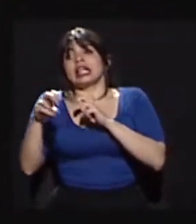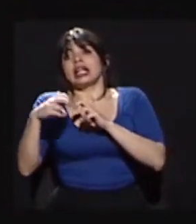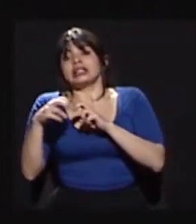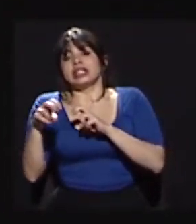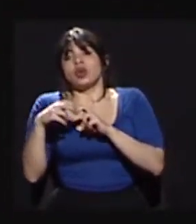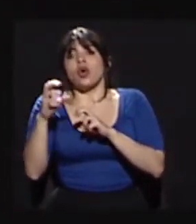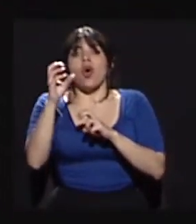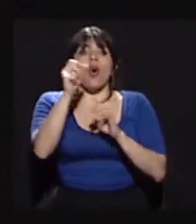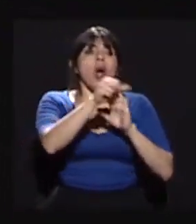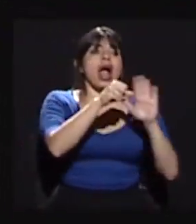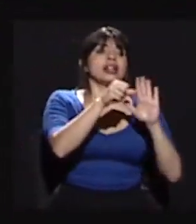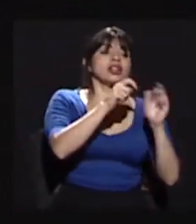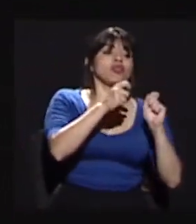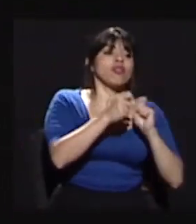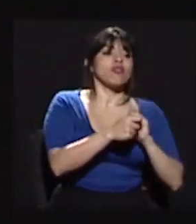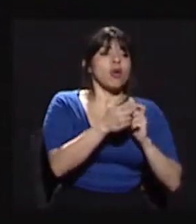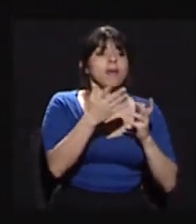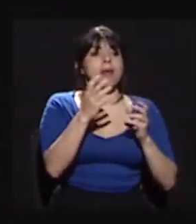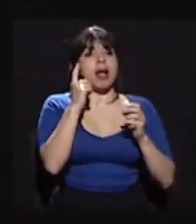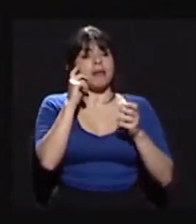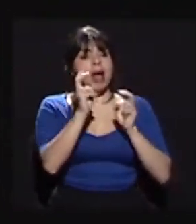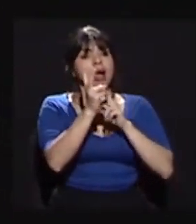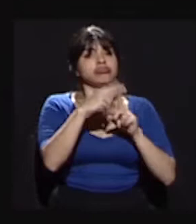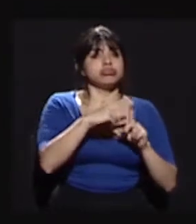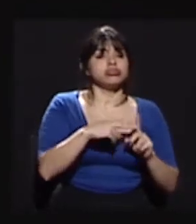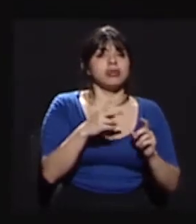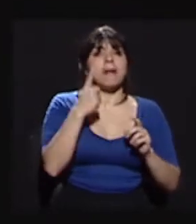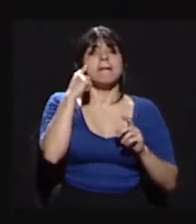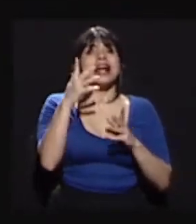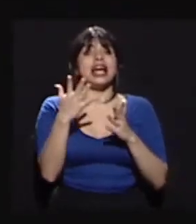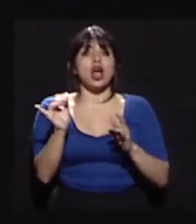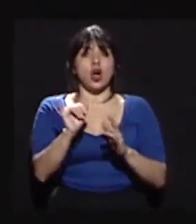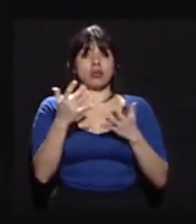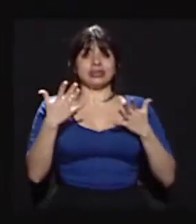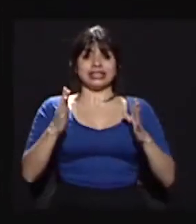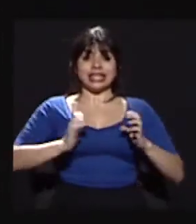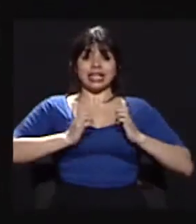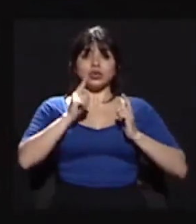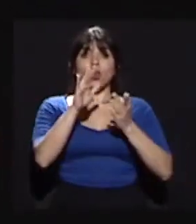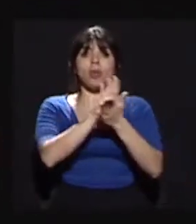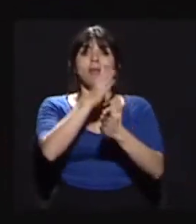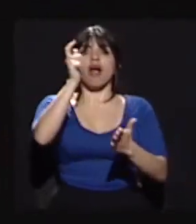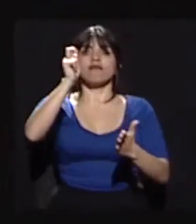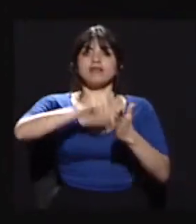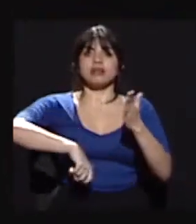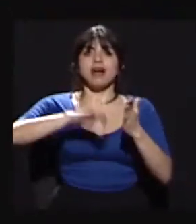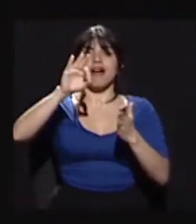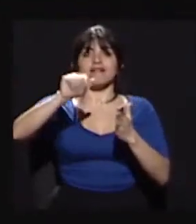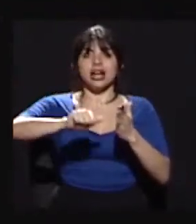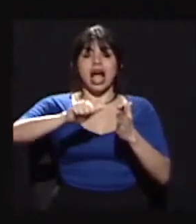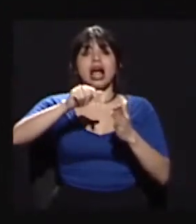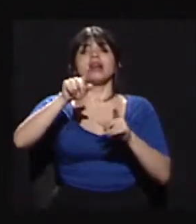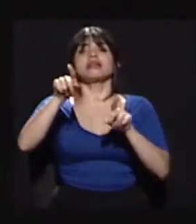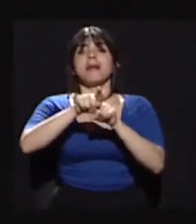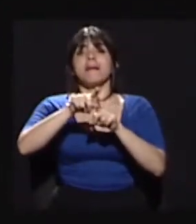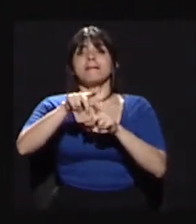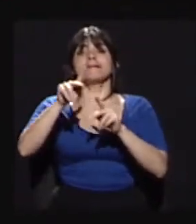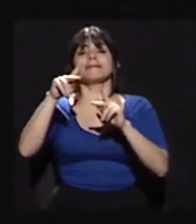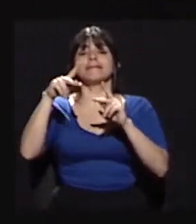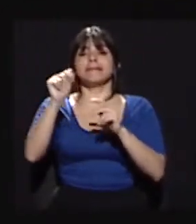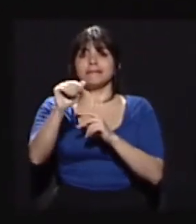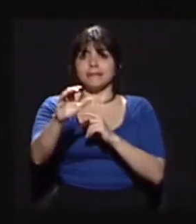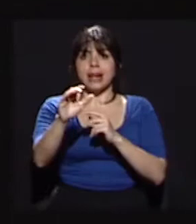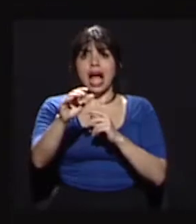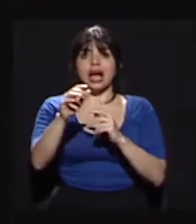algunos casos o de artículos reformados o para que tal y como existe en un documento firmado por el frente amplio y por el partido acción ciudadana